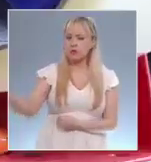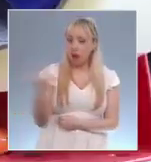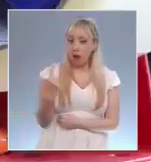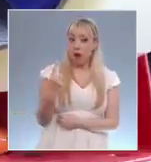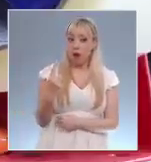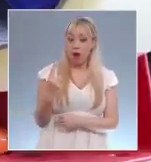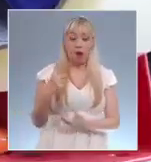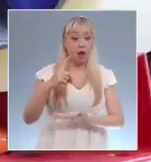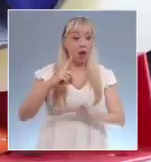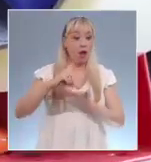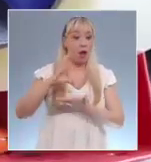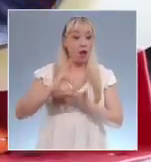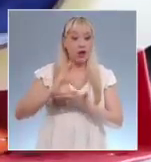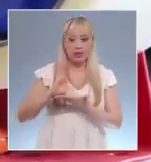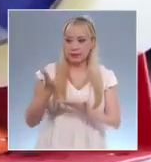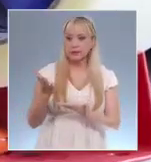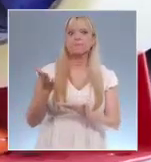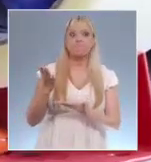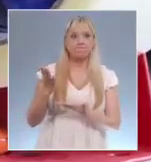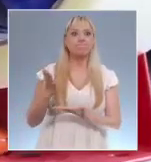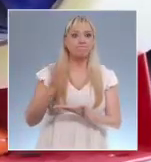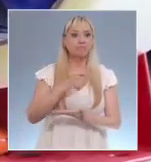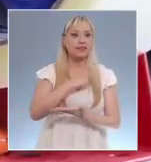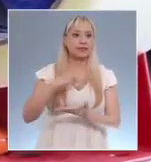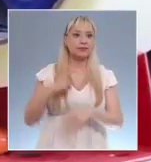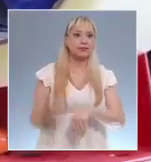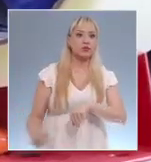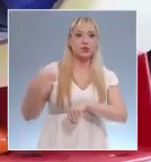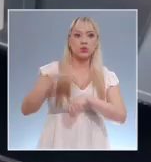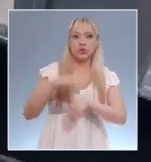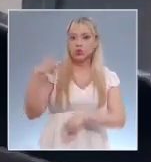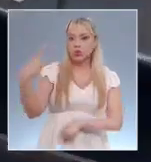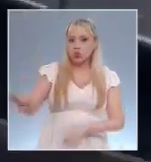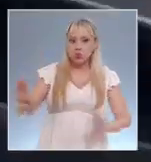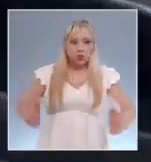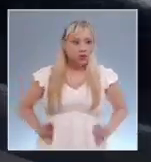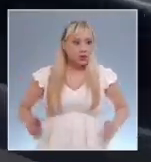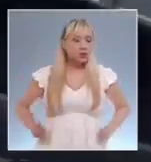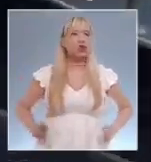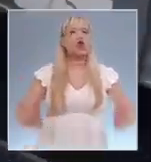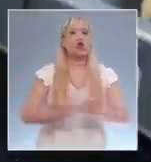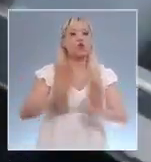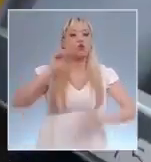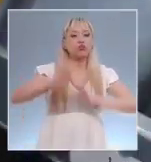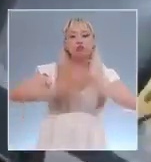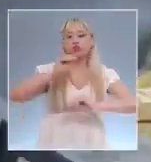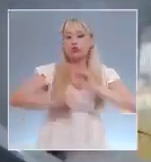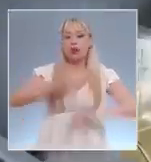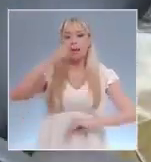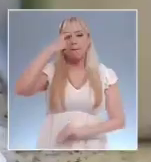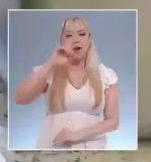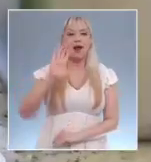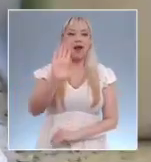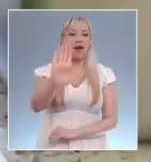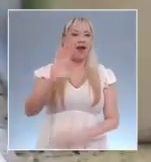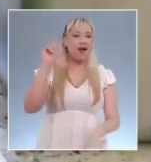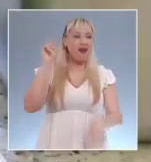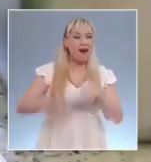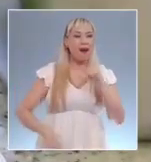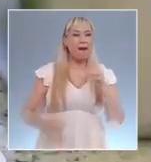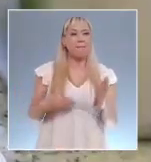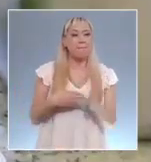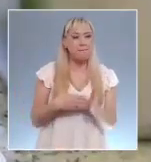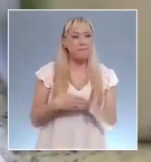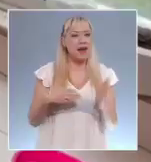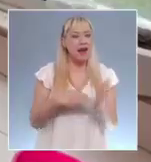deben implementar ajustes al procedimiento, encaminados a eliminar las barreras que pudieran limitar la participación de las personas